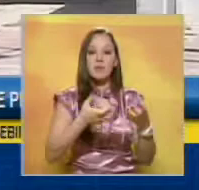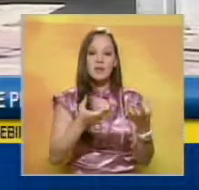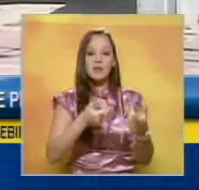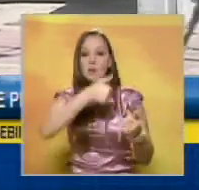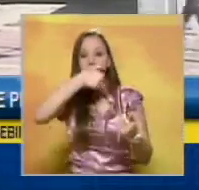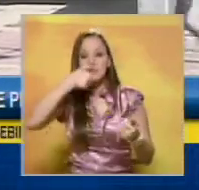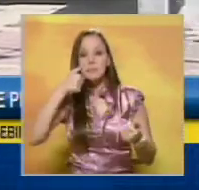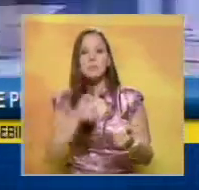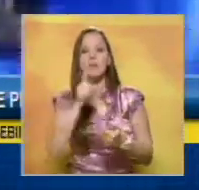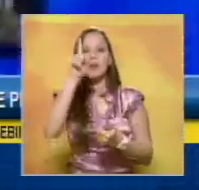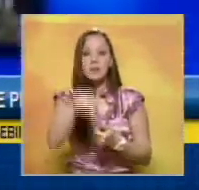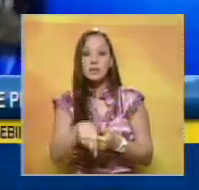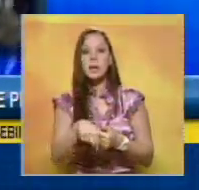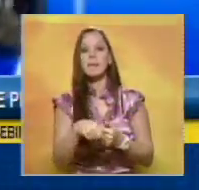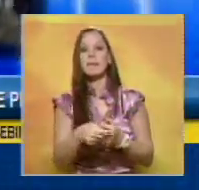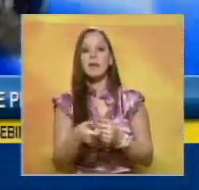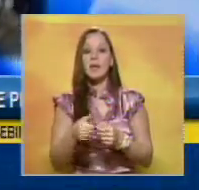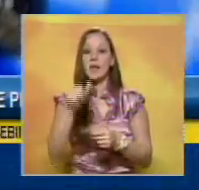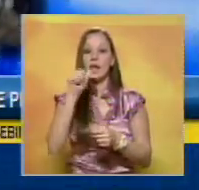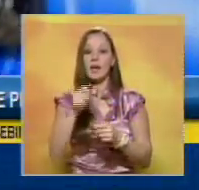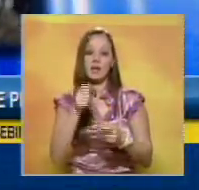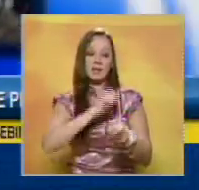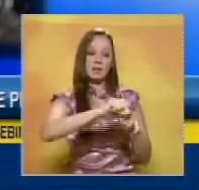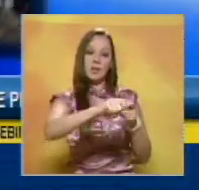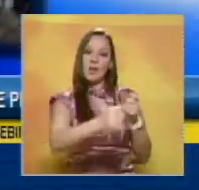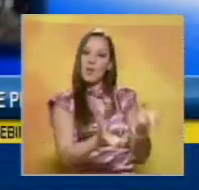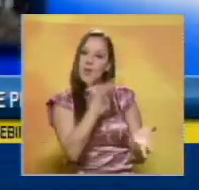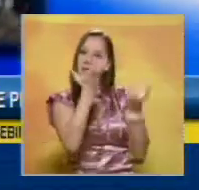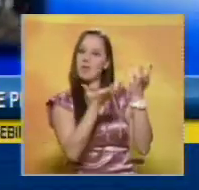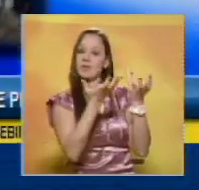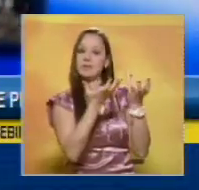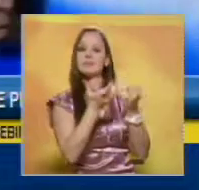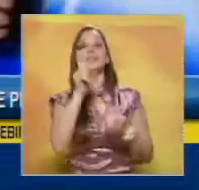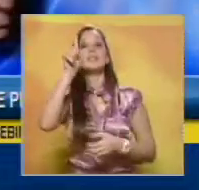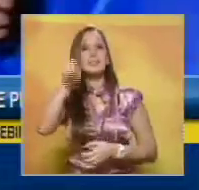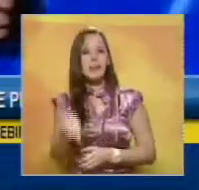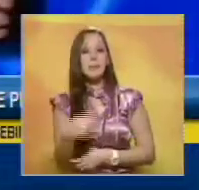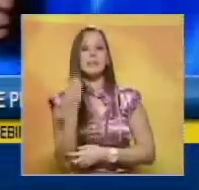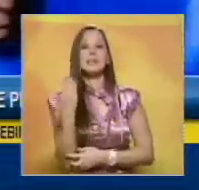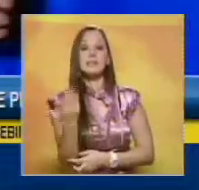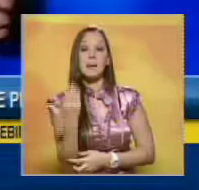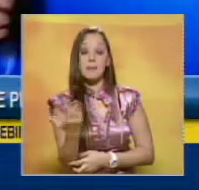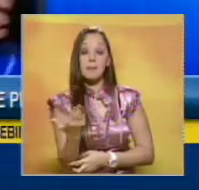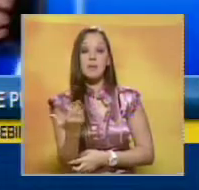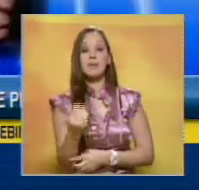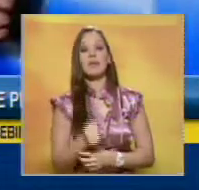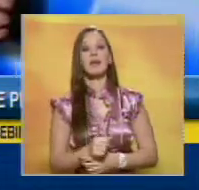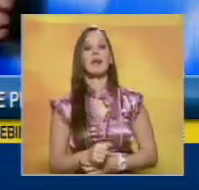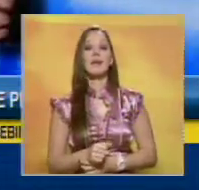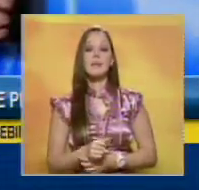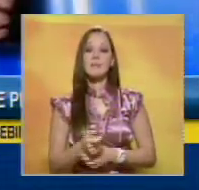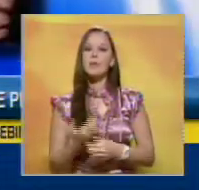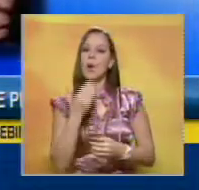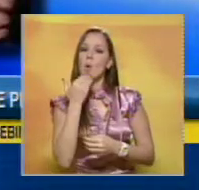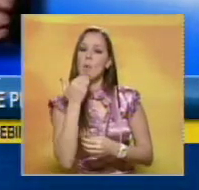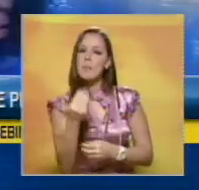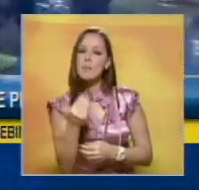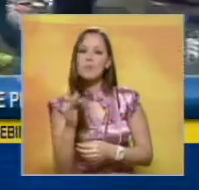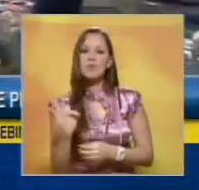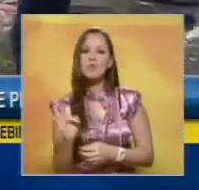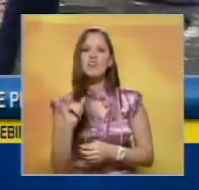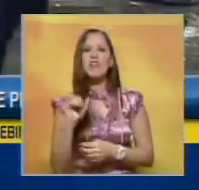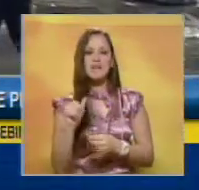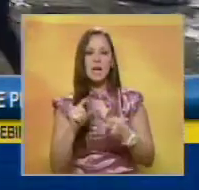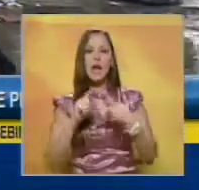de drogas y detentación de sustancias incendiarias. Igualmente, se solicitó la aplicación de fianzas para 2 hombres